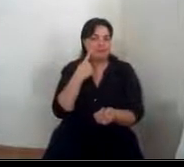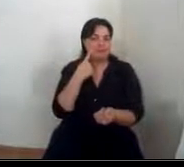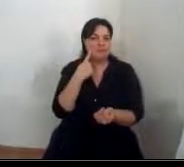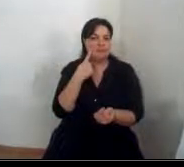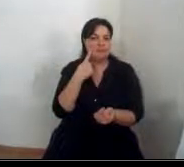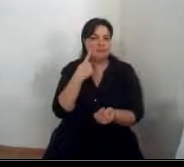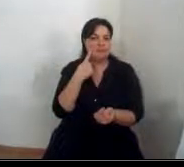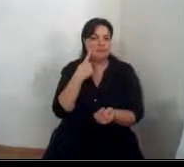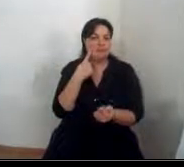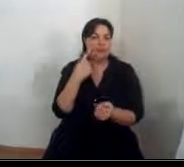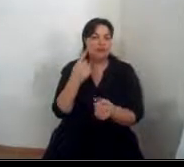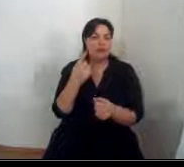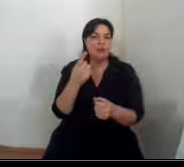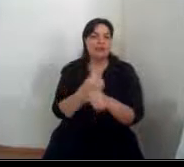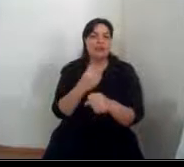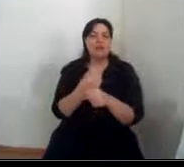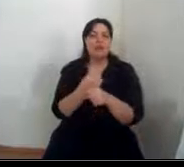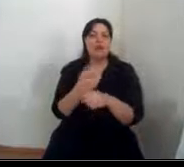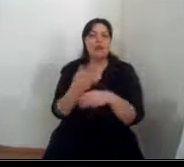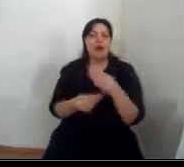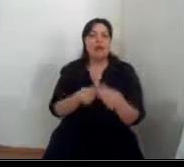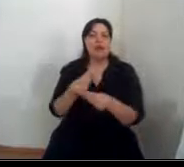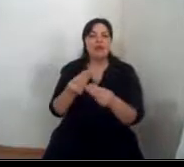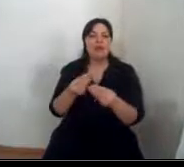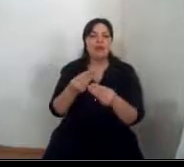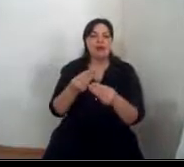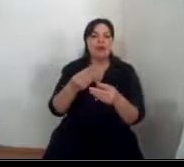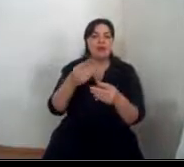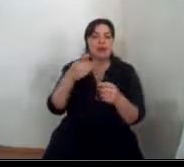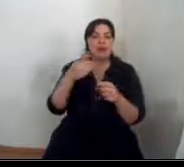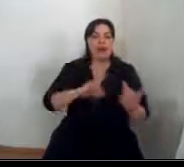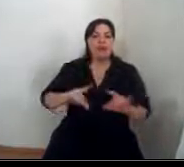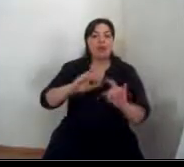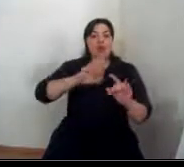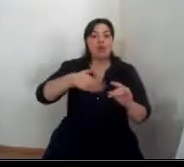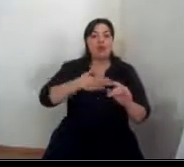del trabajo que se está realizando desde los entornos rurales de nuestra región?